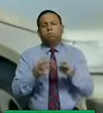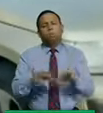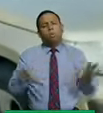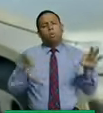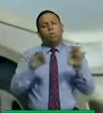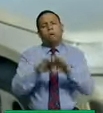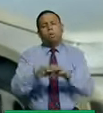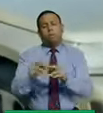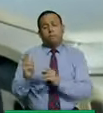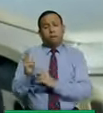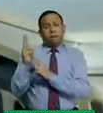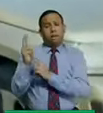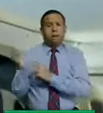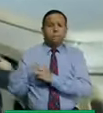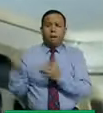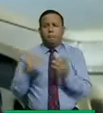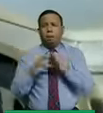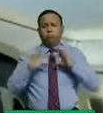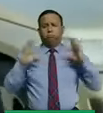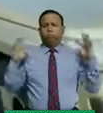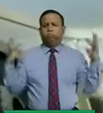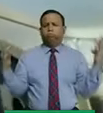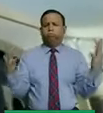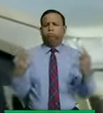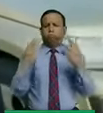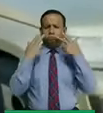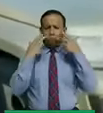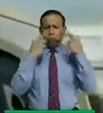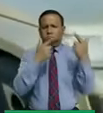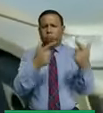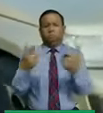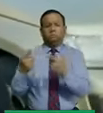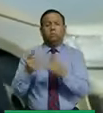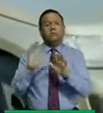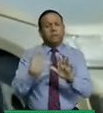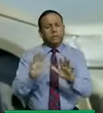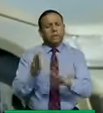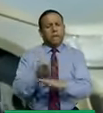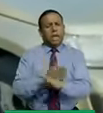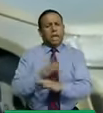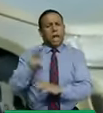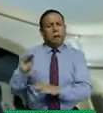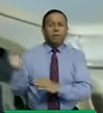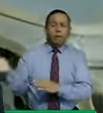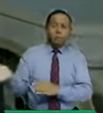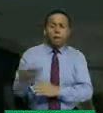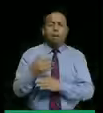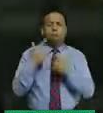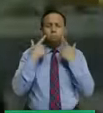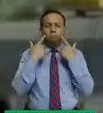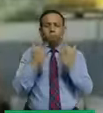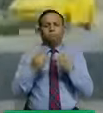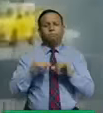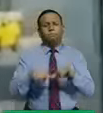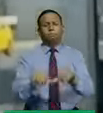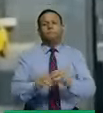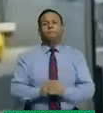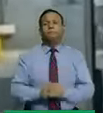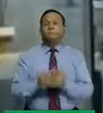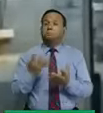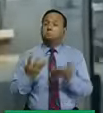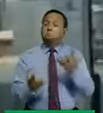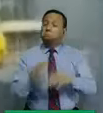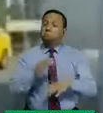acción se está desarrollando en este momento. Ya van a llegar justamente las unidades militares para llevar a cabo ese procedimiento. Una posible pugna